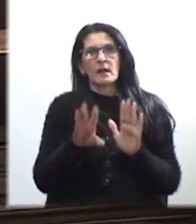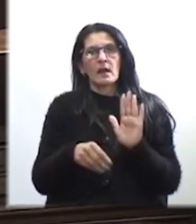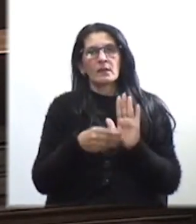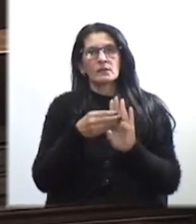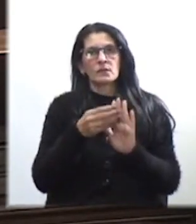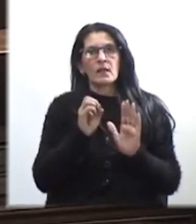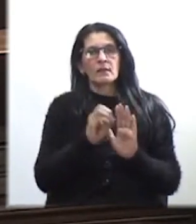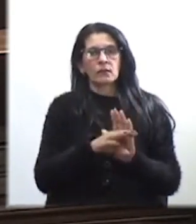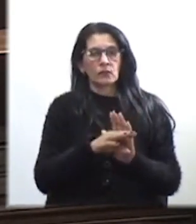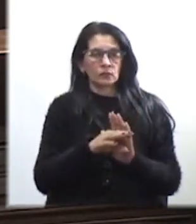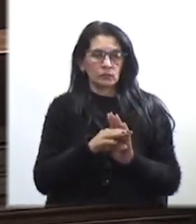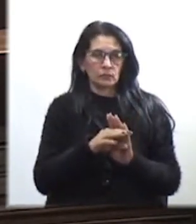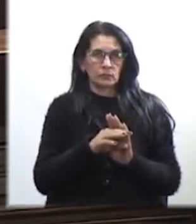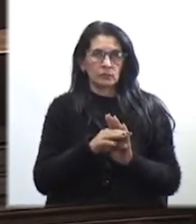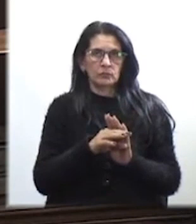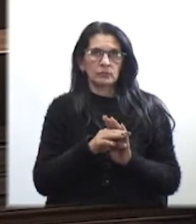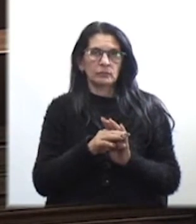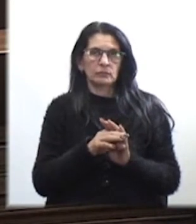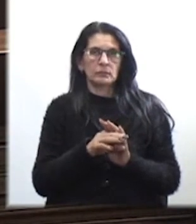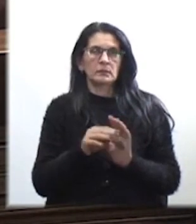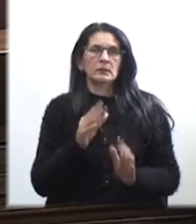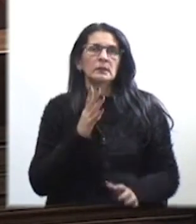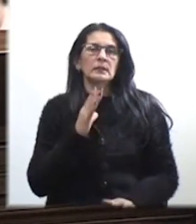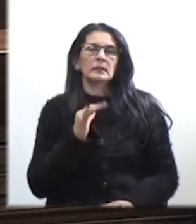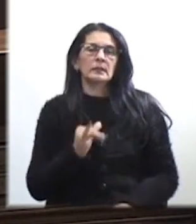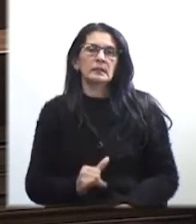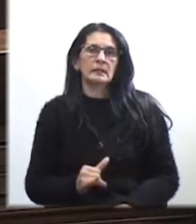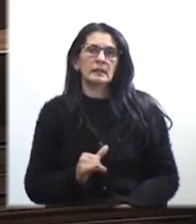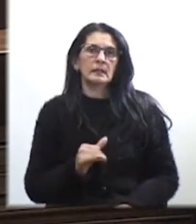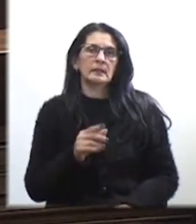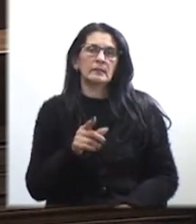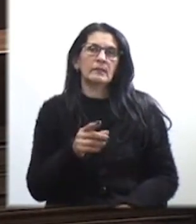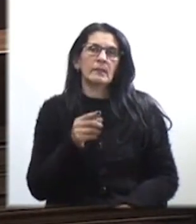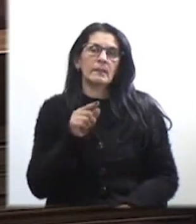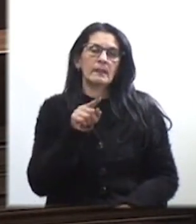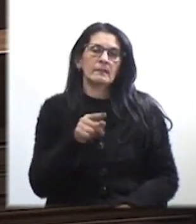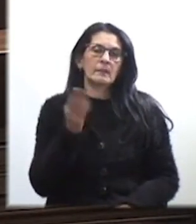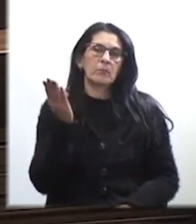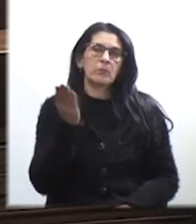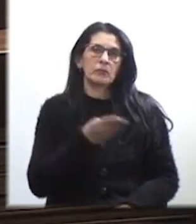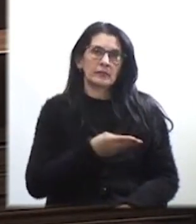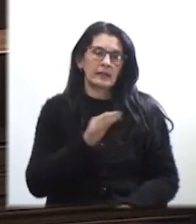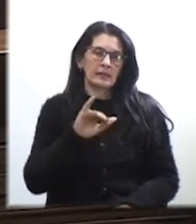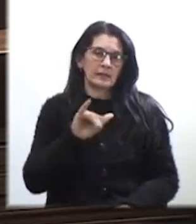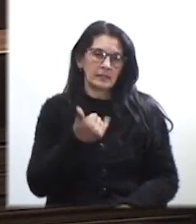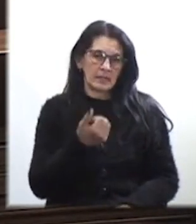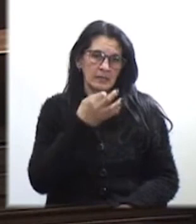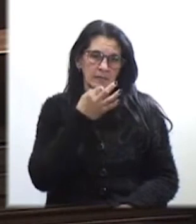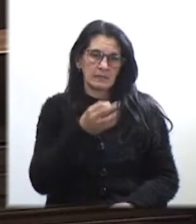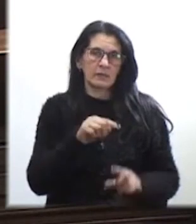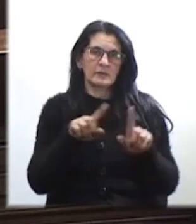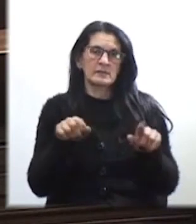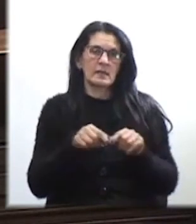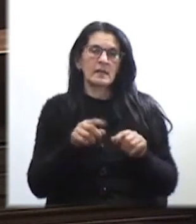fondo que tiene como consecuencia ese porcentaje que ya fue citado en sala de